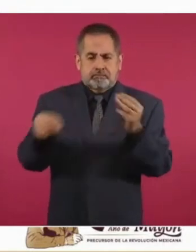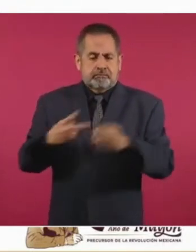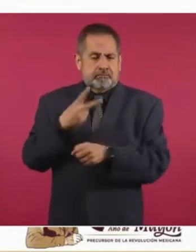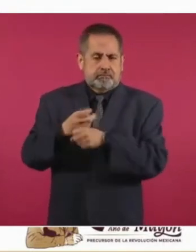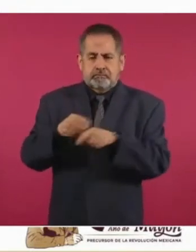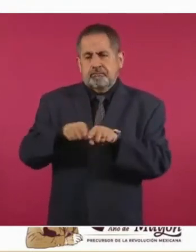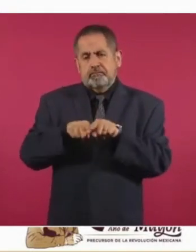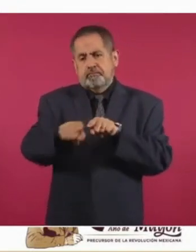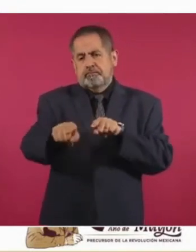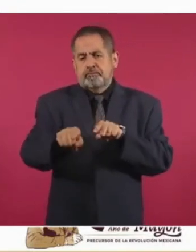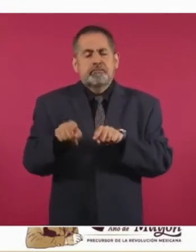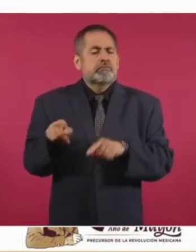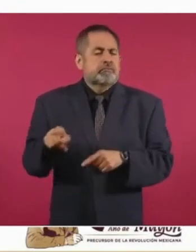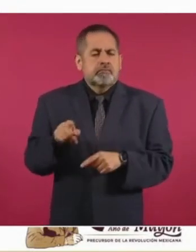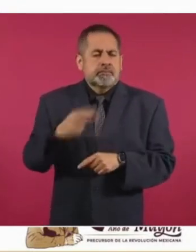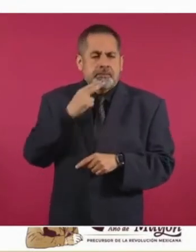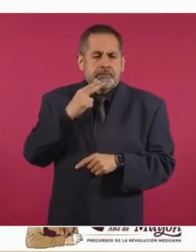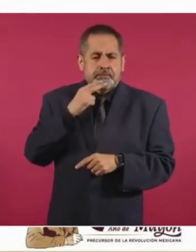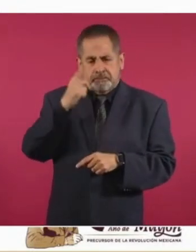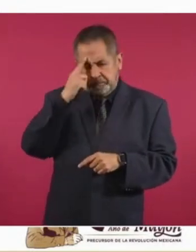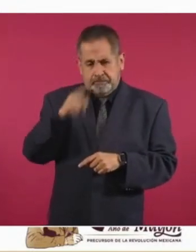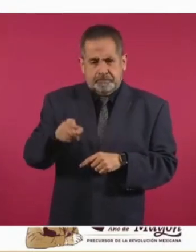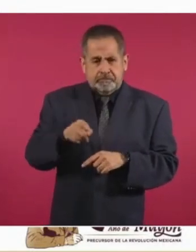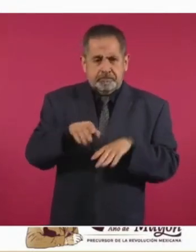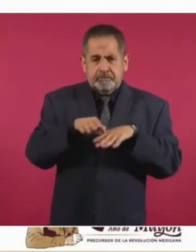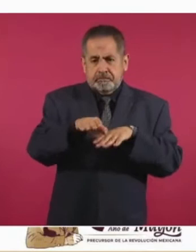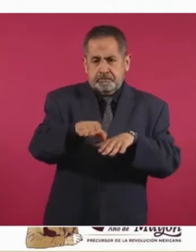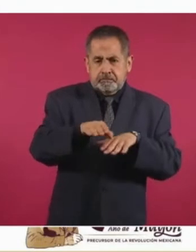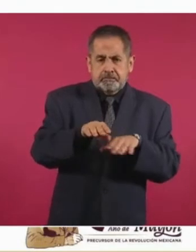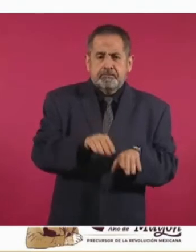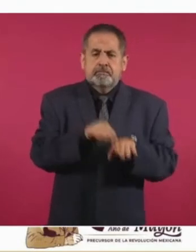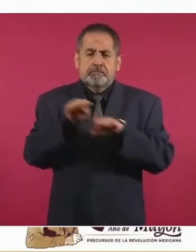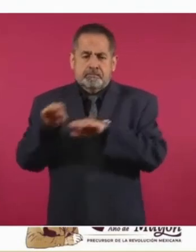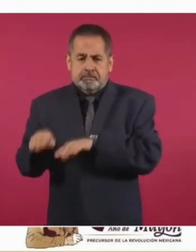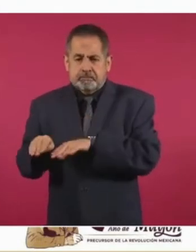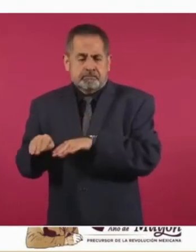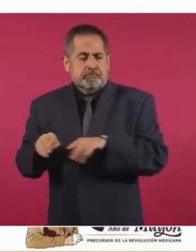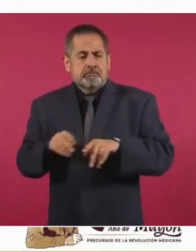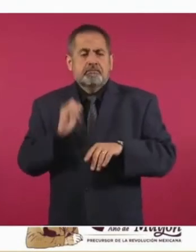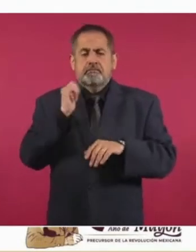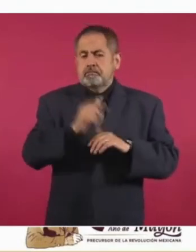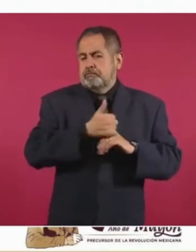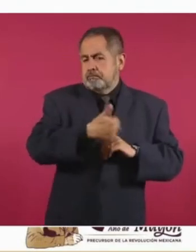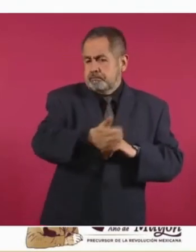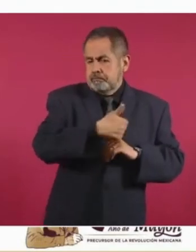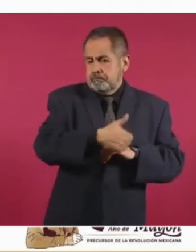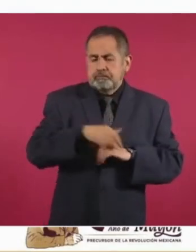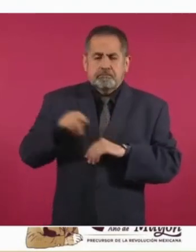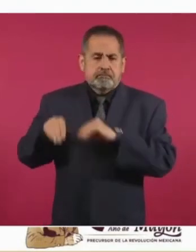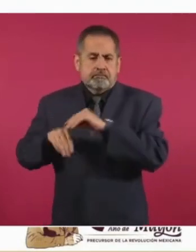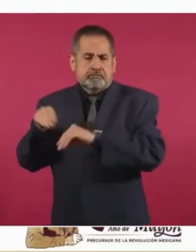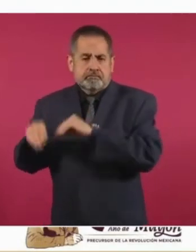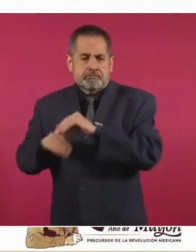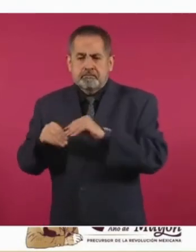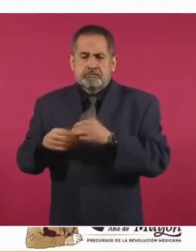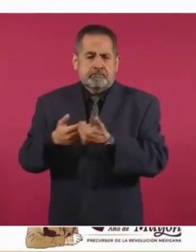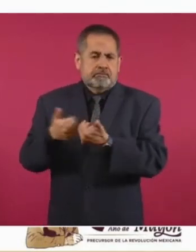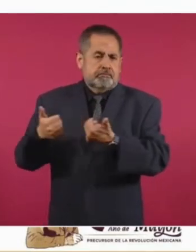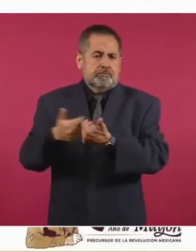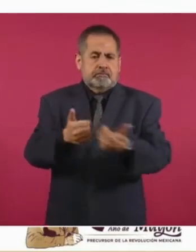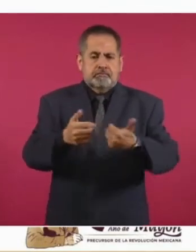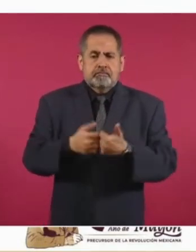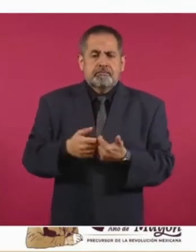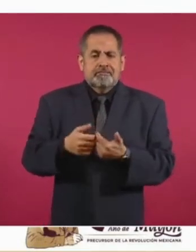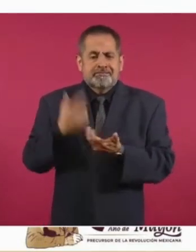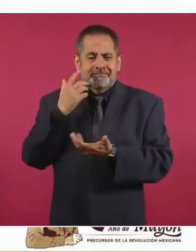secundarias. Esto permitirá confinar la vía de pasajeros y que operen de forma independiente tanto la